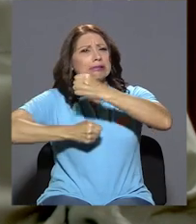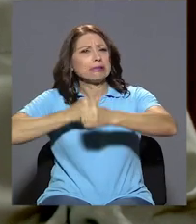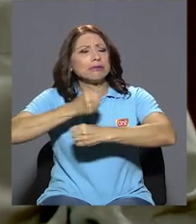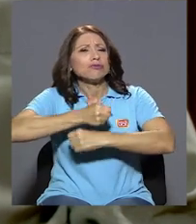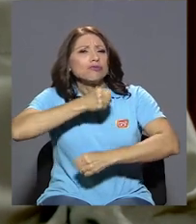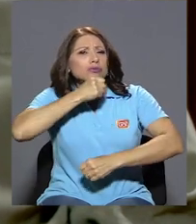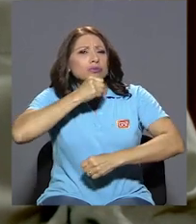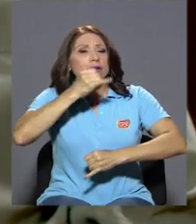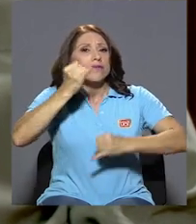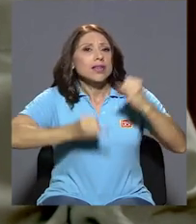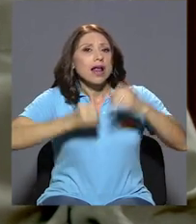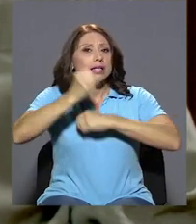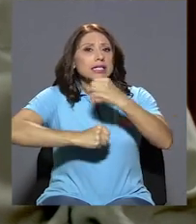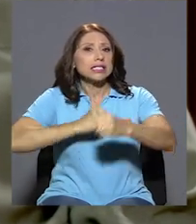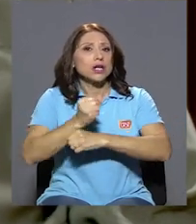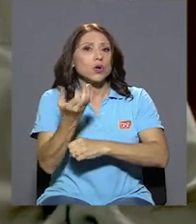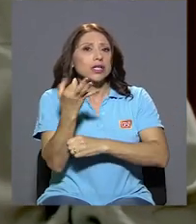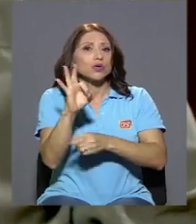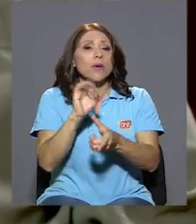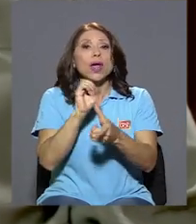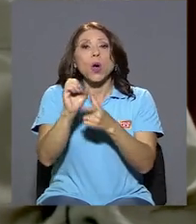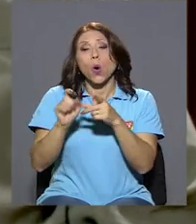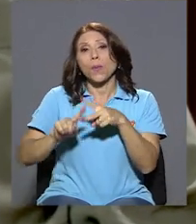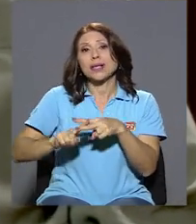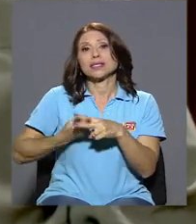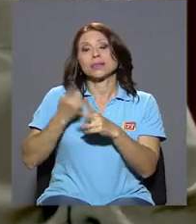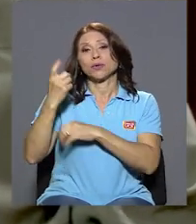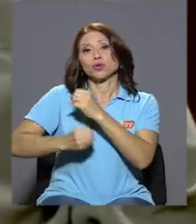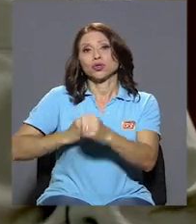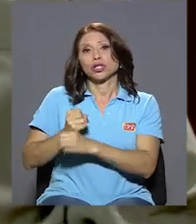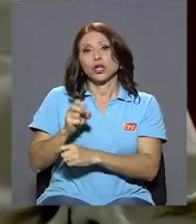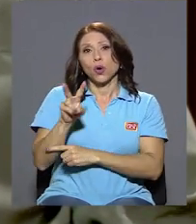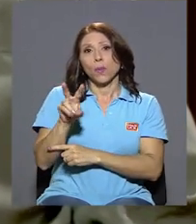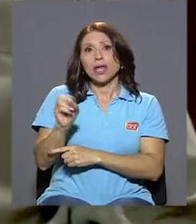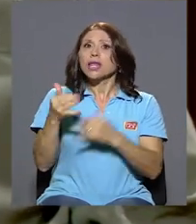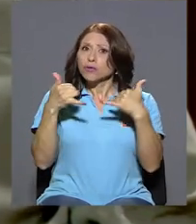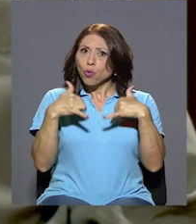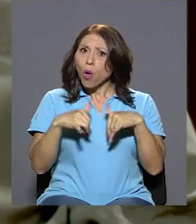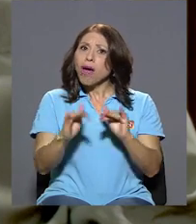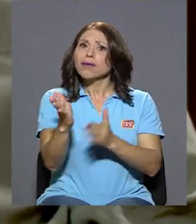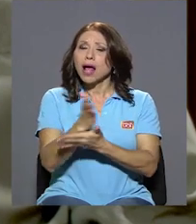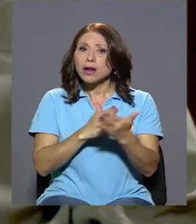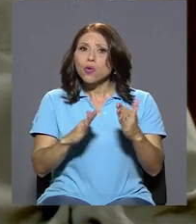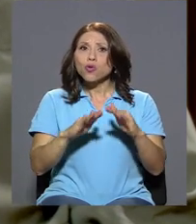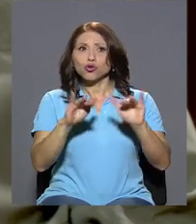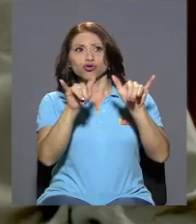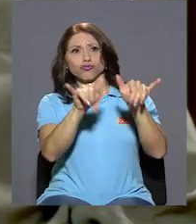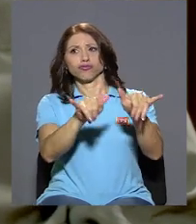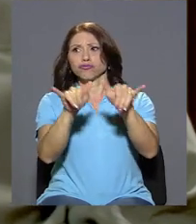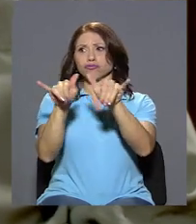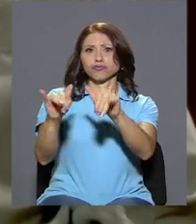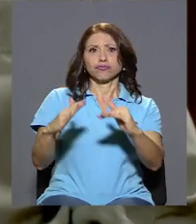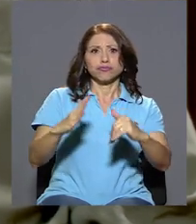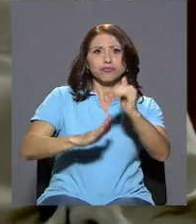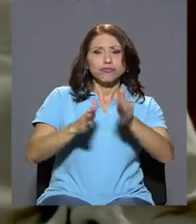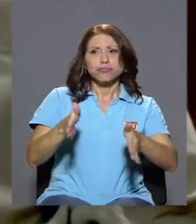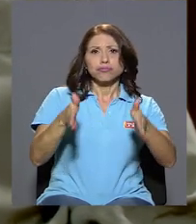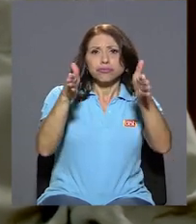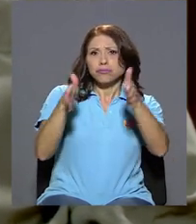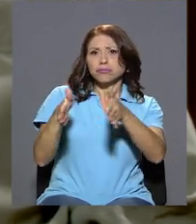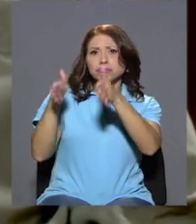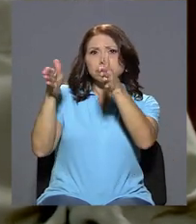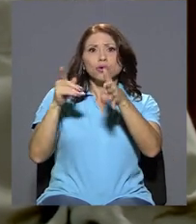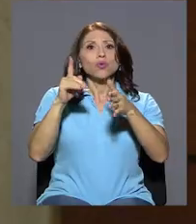19 o principio del 20 algunos de los cuales todavía están en pie no entonces tenemos una ciudad